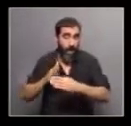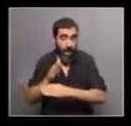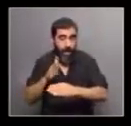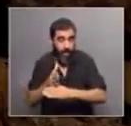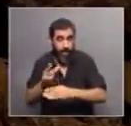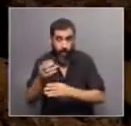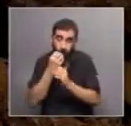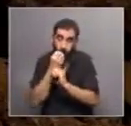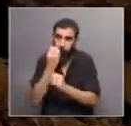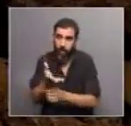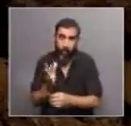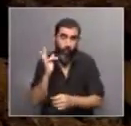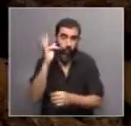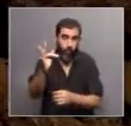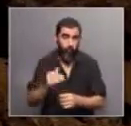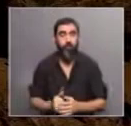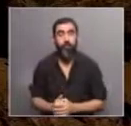poder mejorarla.